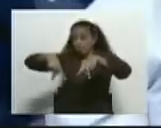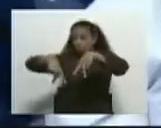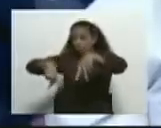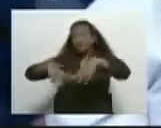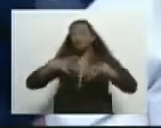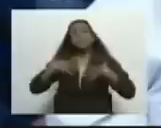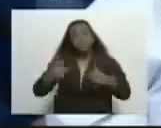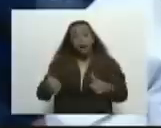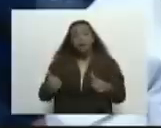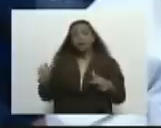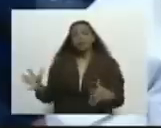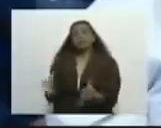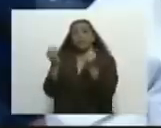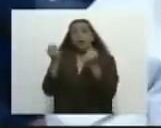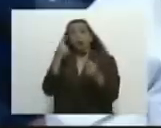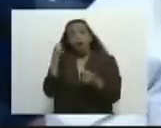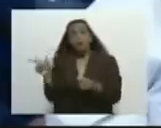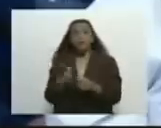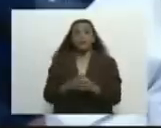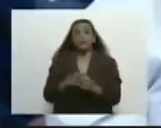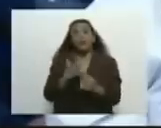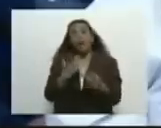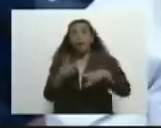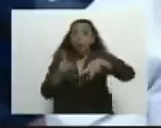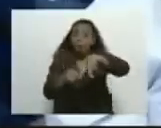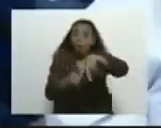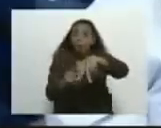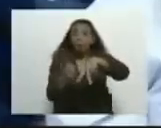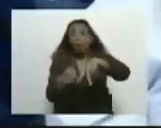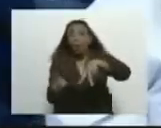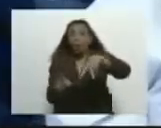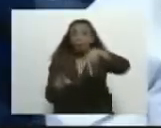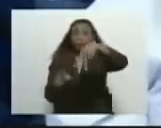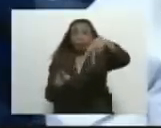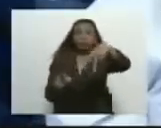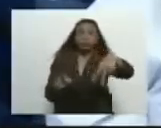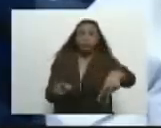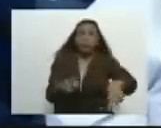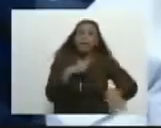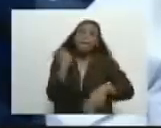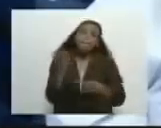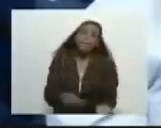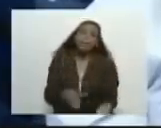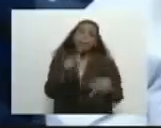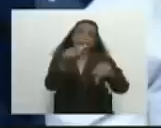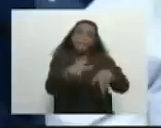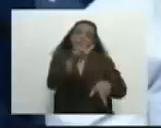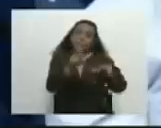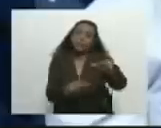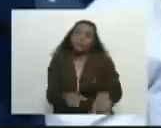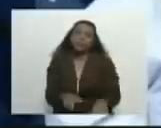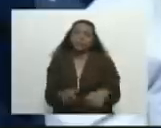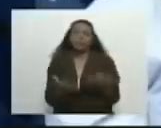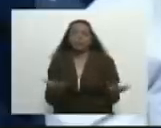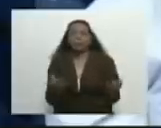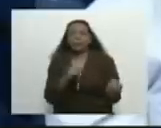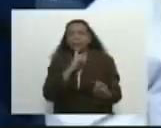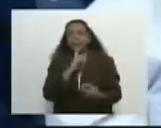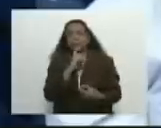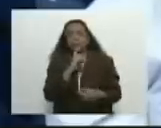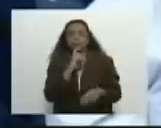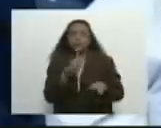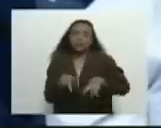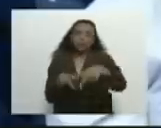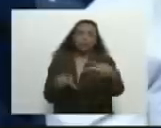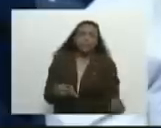sano, a salvo. Y bueno, lamentablemente tuvimos la partida física y el vuelo a la eternidad de nuestro compañero Millán